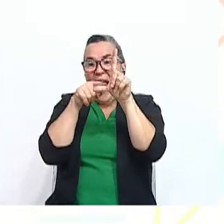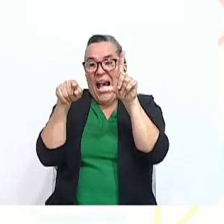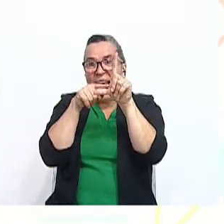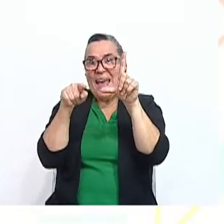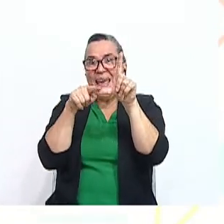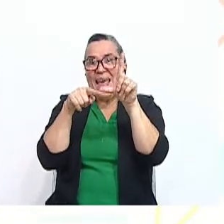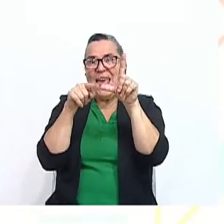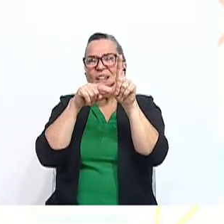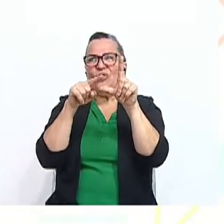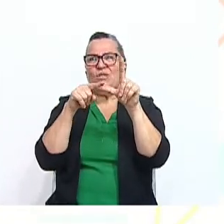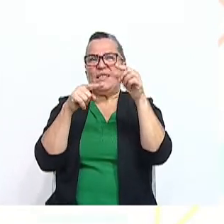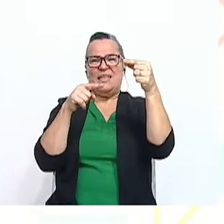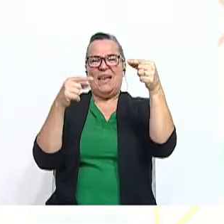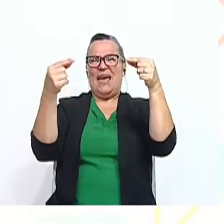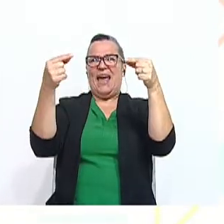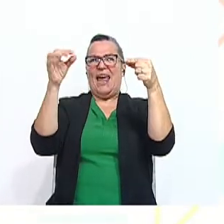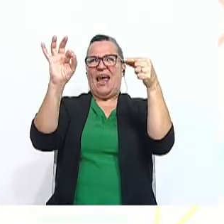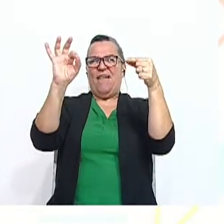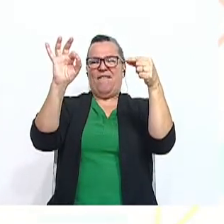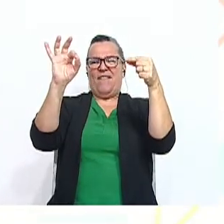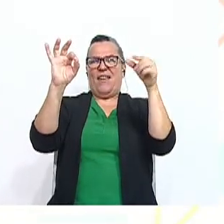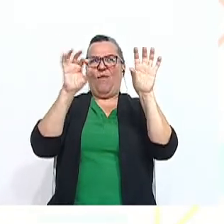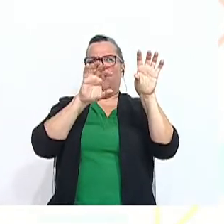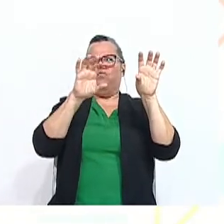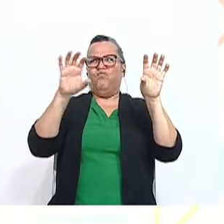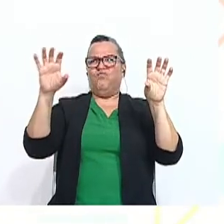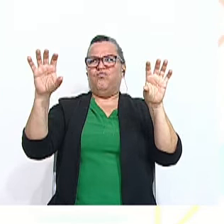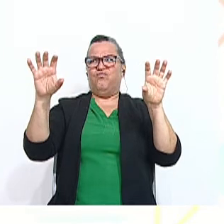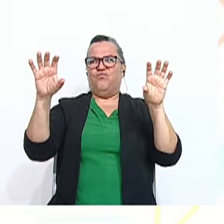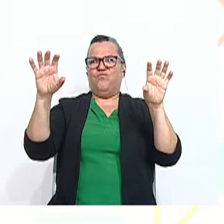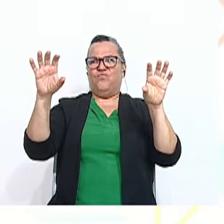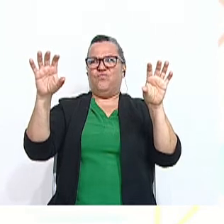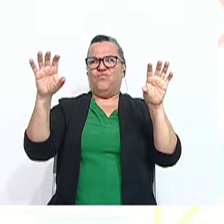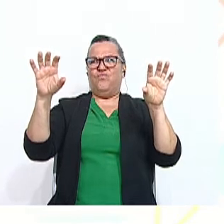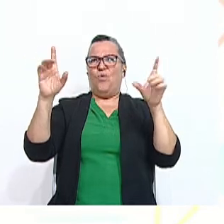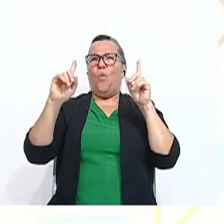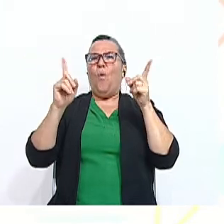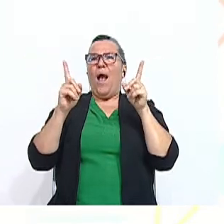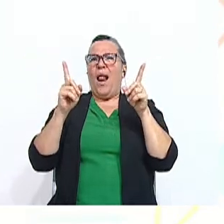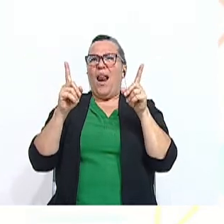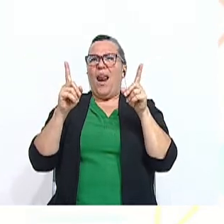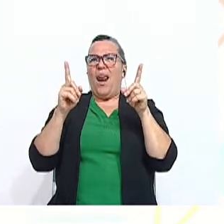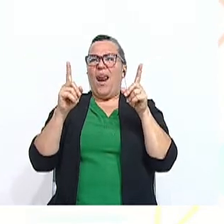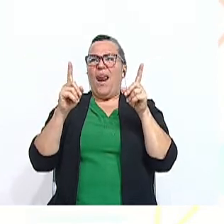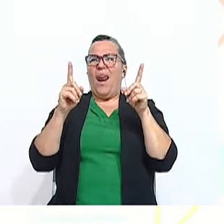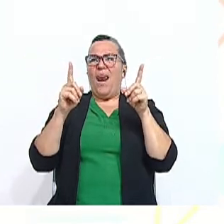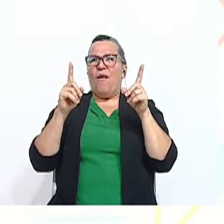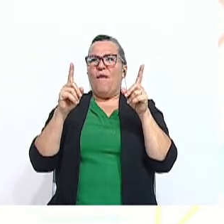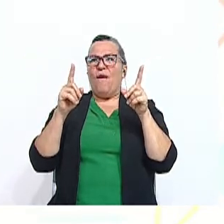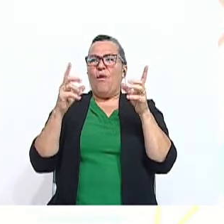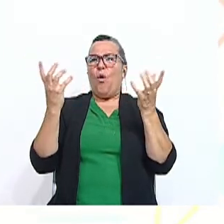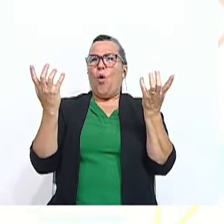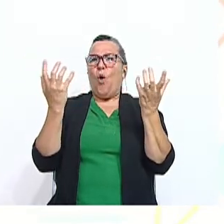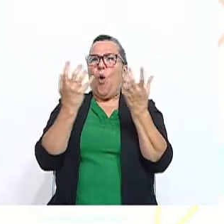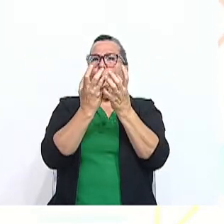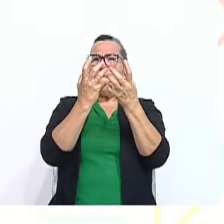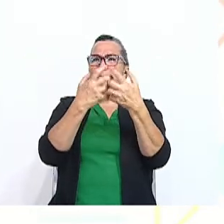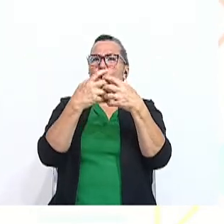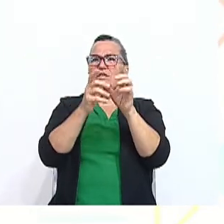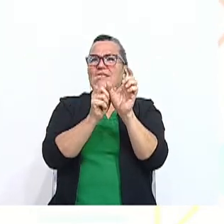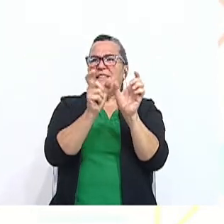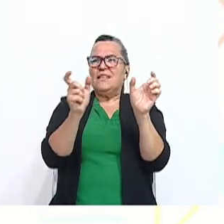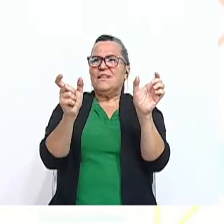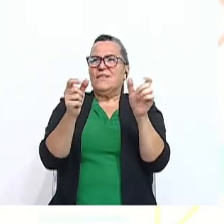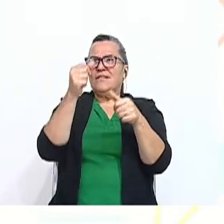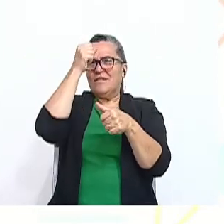Entonces, ¿cuál es la composición de funciones? Muy bien, excelente. ¿Qué es importante